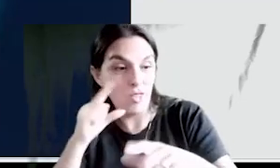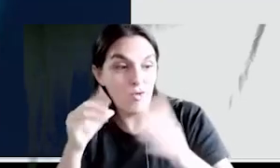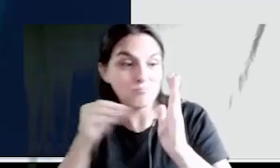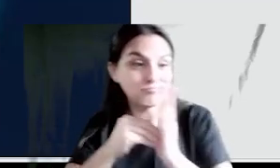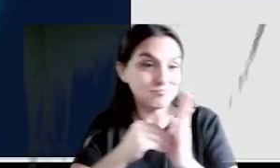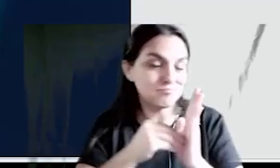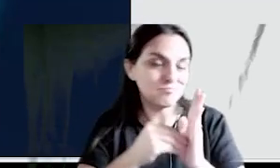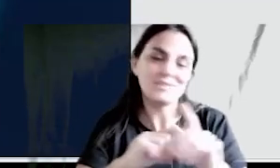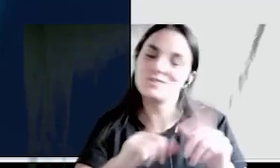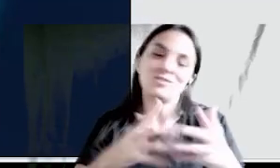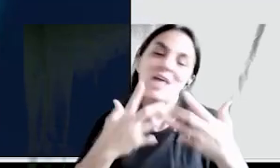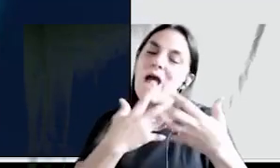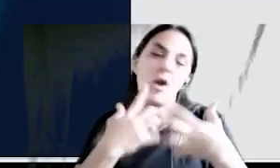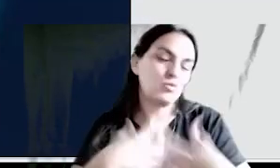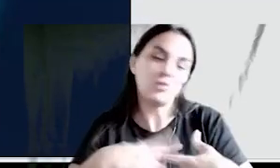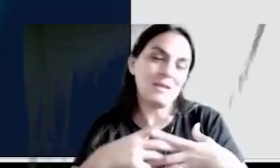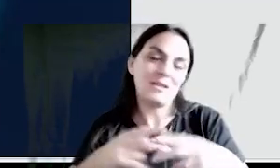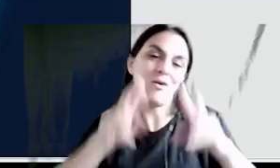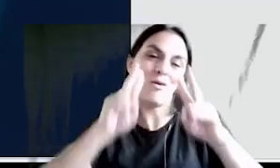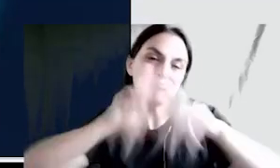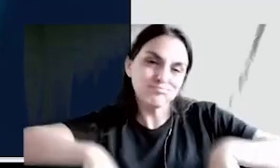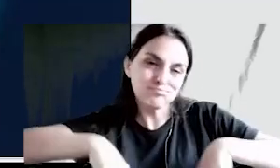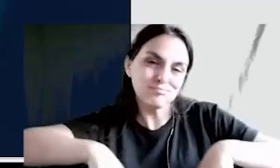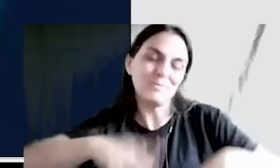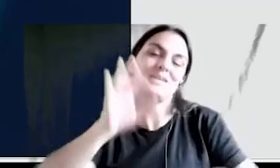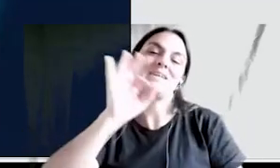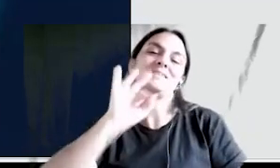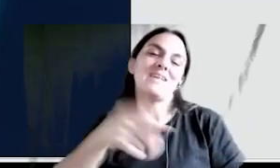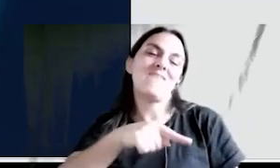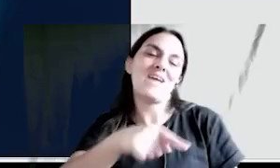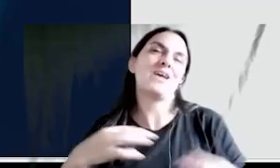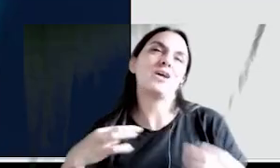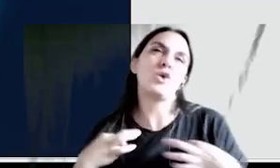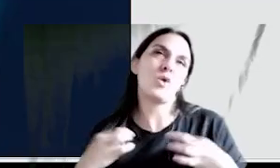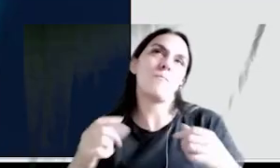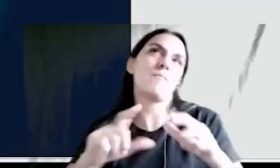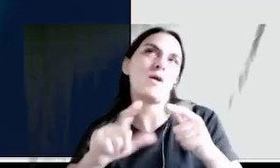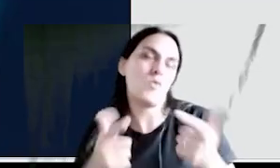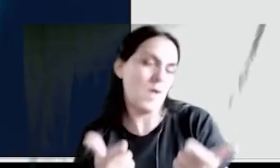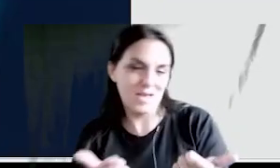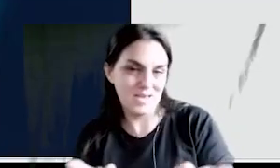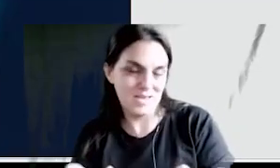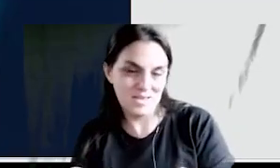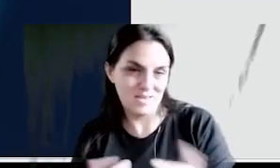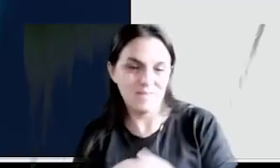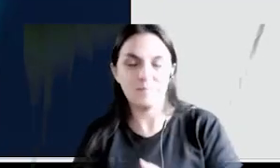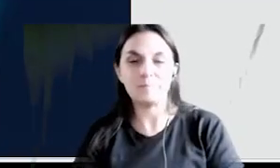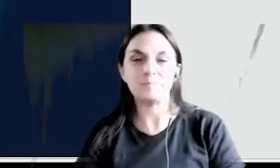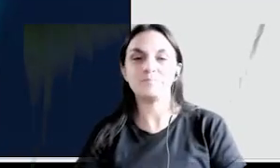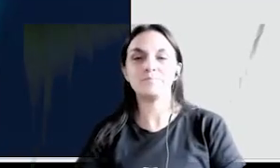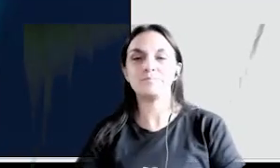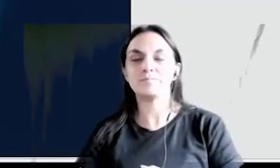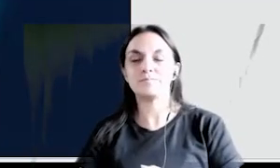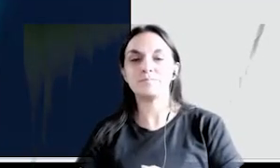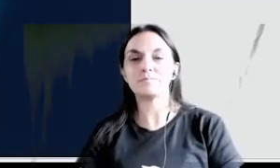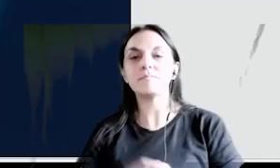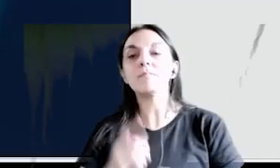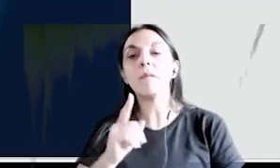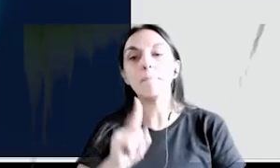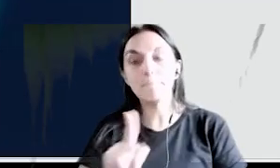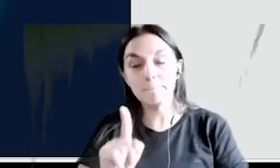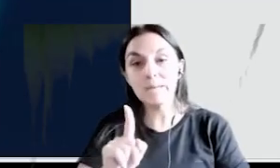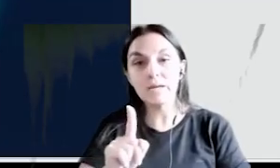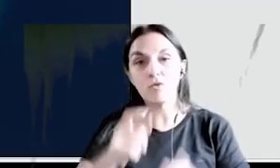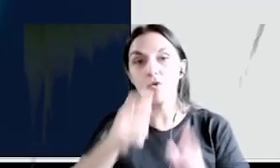porque entiende que no hay uniformes, por ejemplo, en la actividad de este contribuyente. Pero